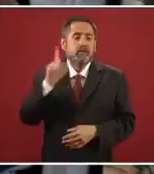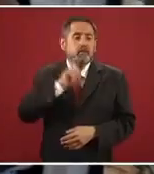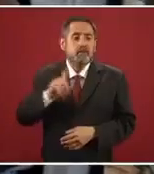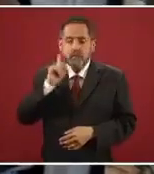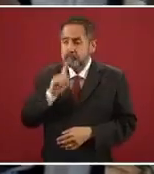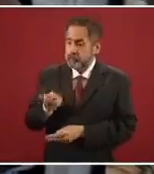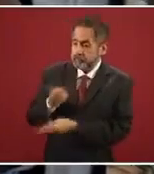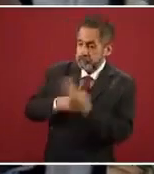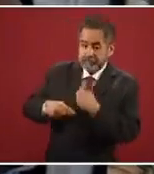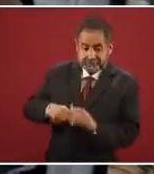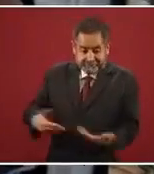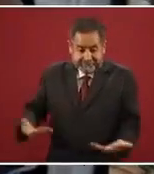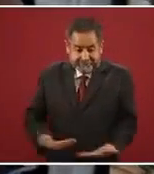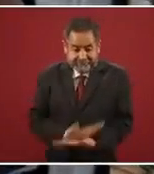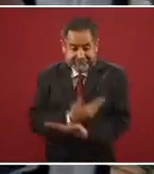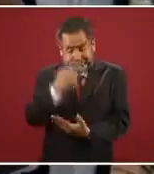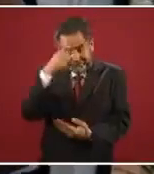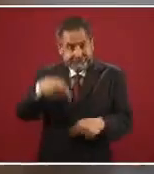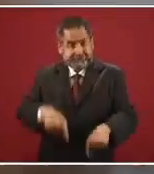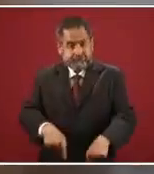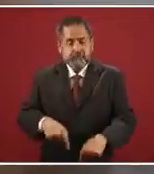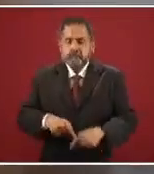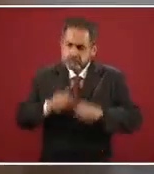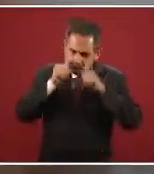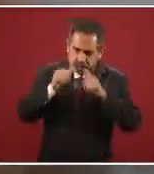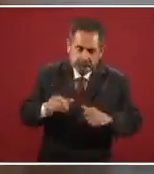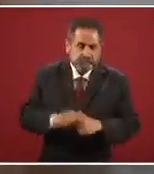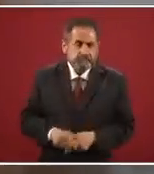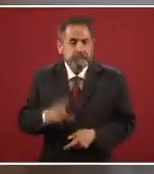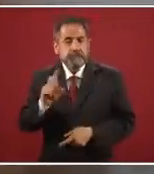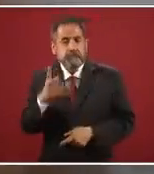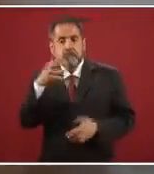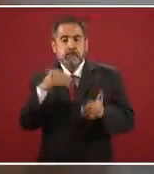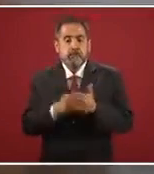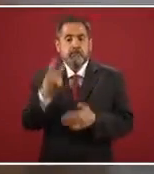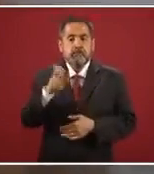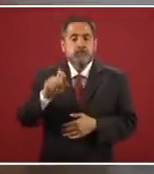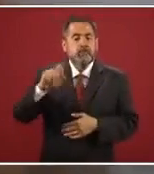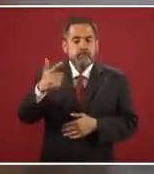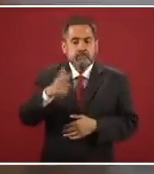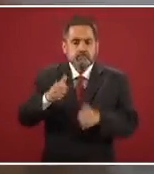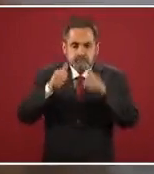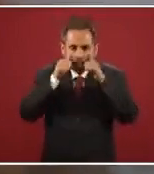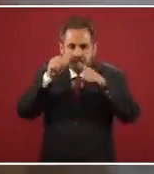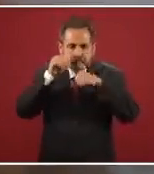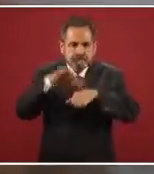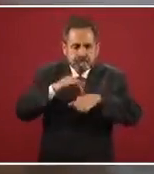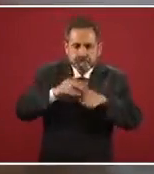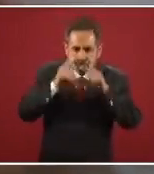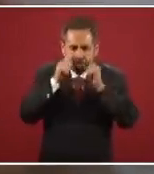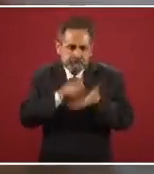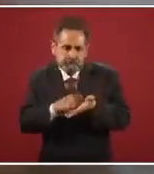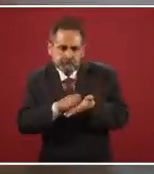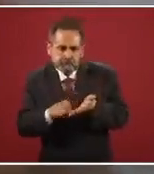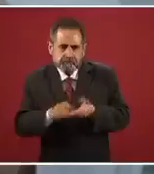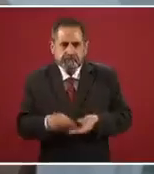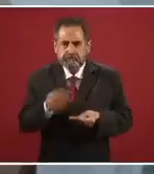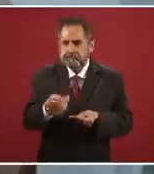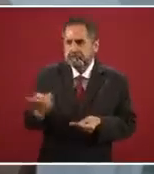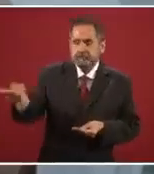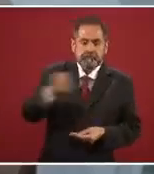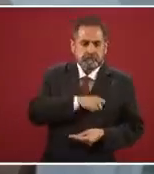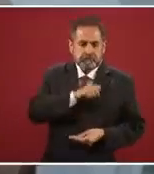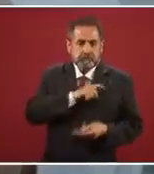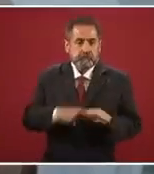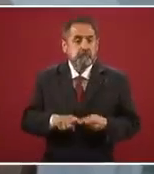cuyos hijos nacieron en México. Se canalizaron 34.207 consultas médicas a la Secretaría de Salud y